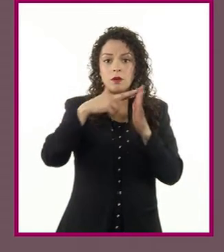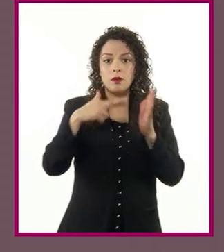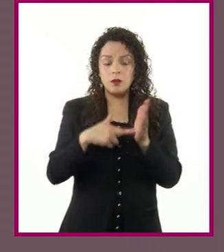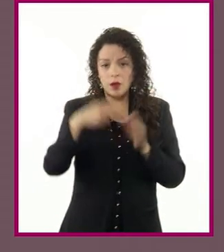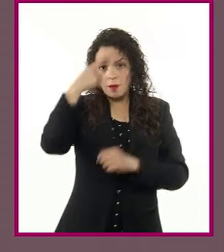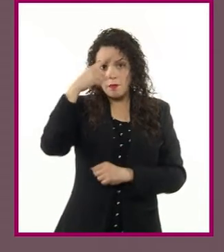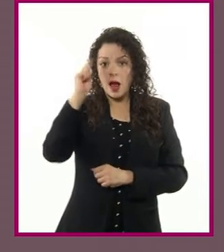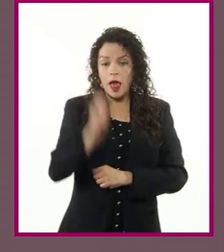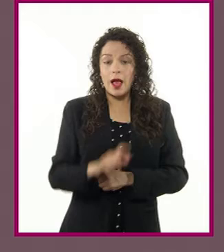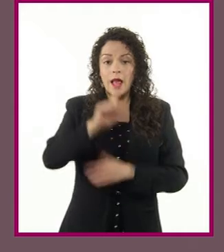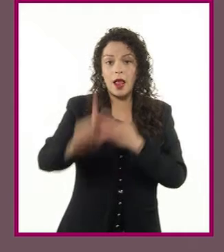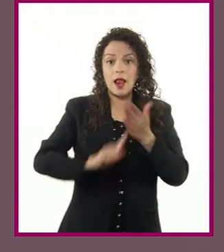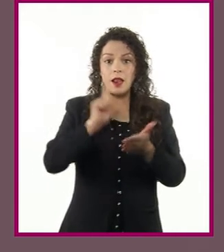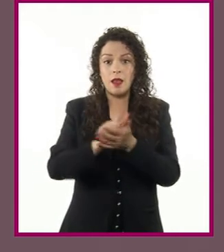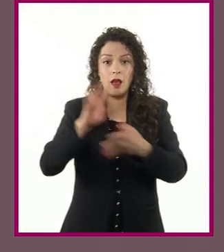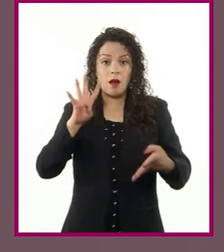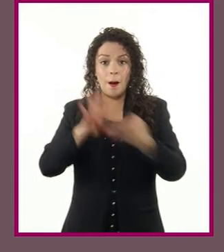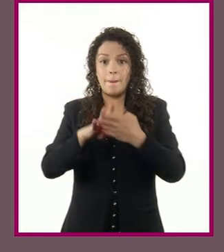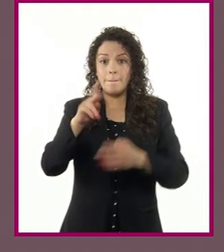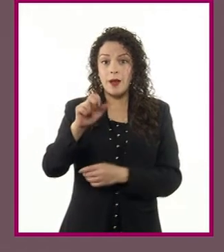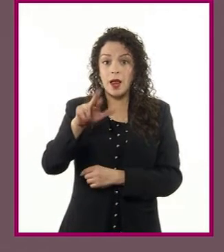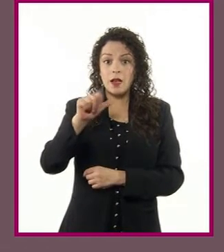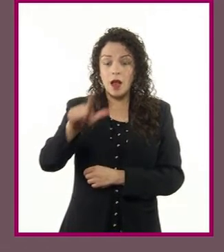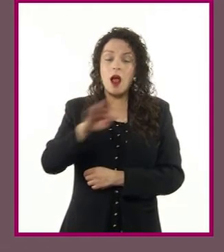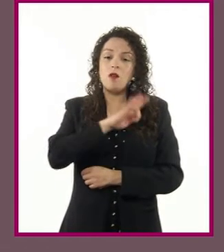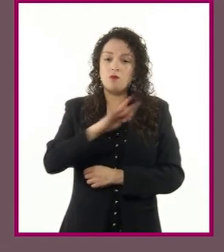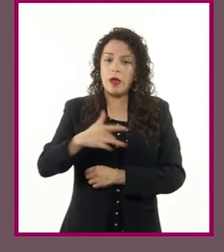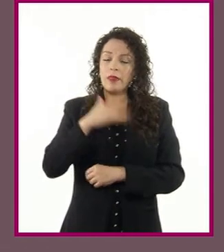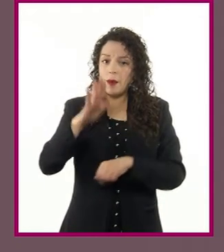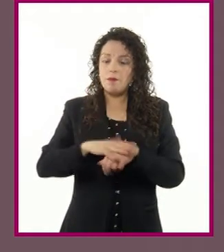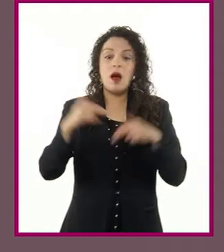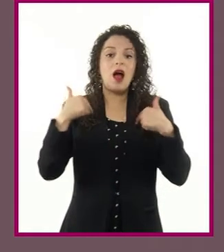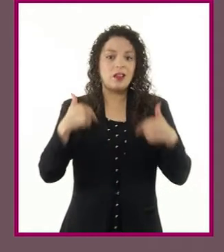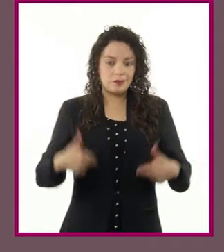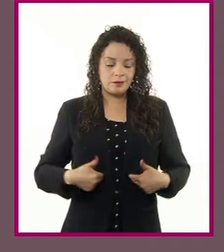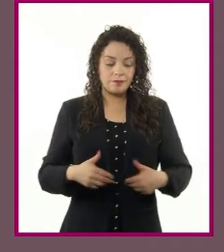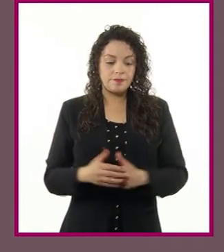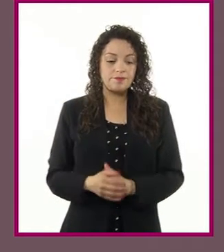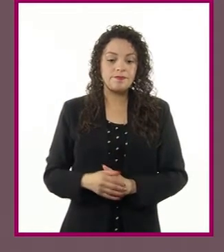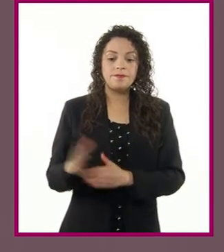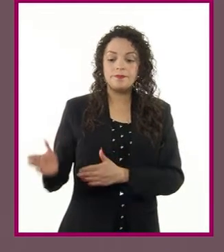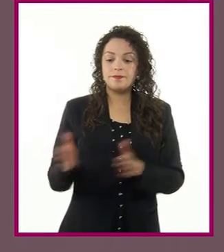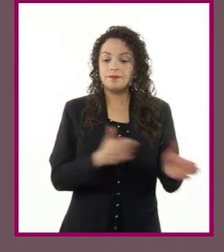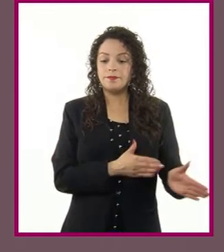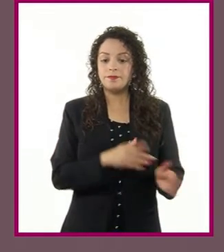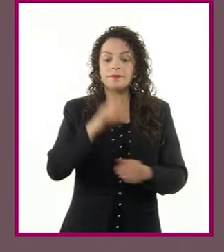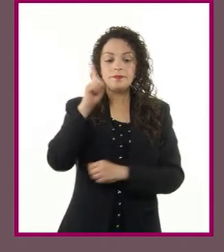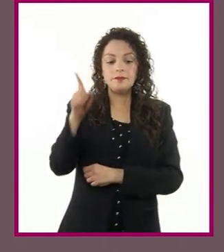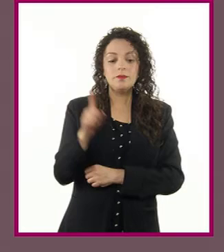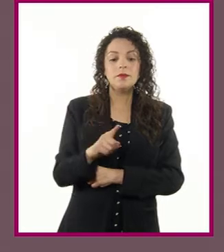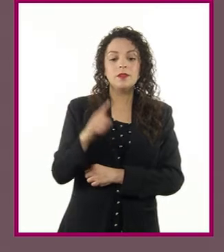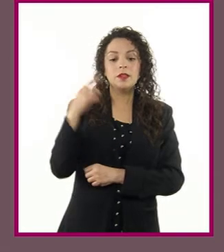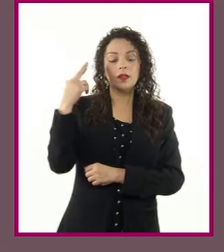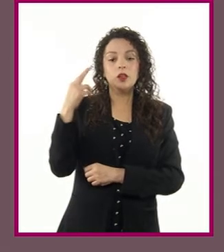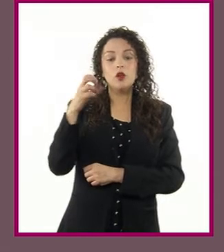leyes penales. En Austria, la reina María Teresa inició las reformas y su hijo José II